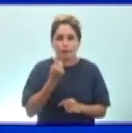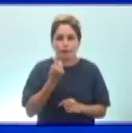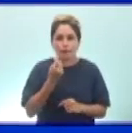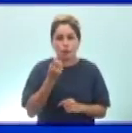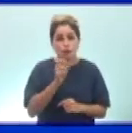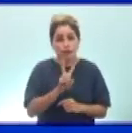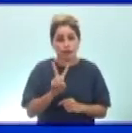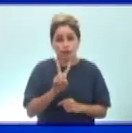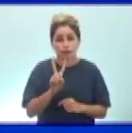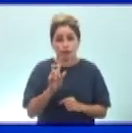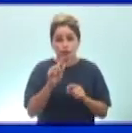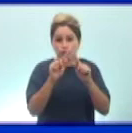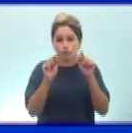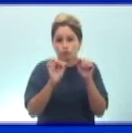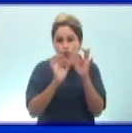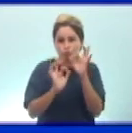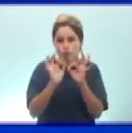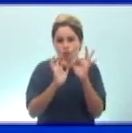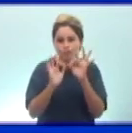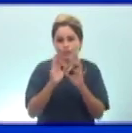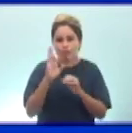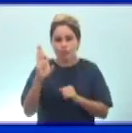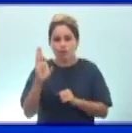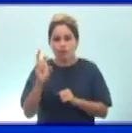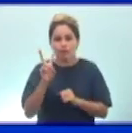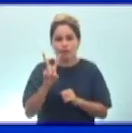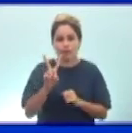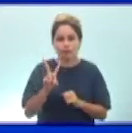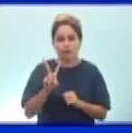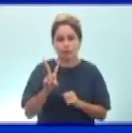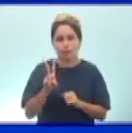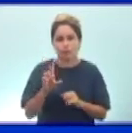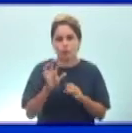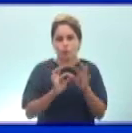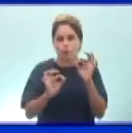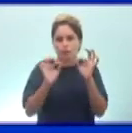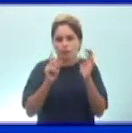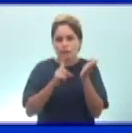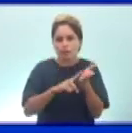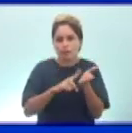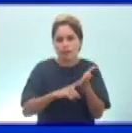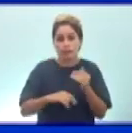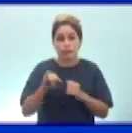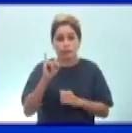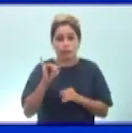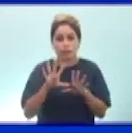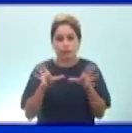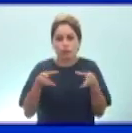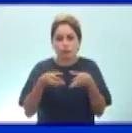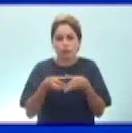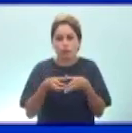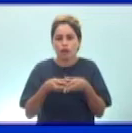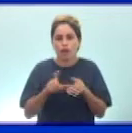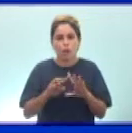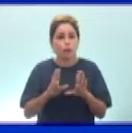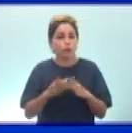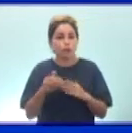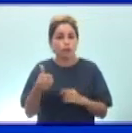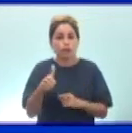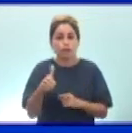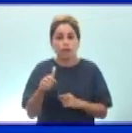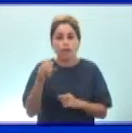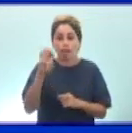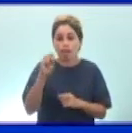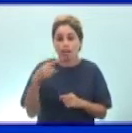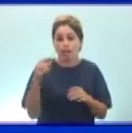el orbital del tipo S tengo 2 que suman 4 y en los orbitales del tipo P tengo 6 en total. Por lo tanto, serían 10 electrones. Me falta un